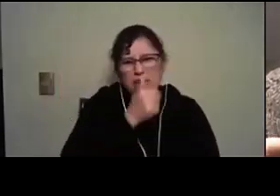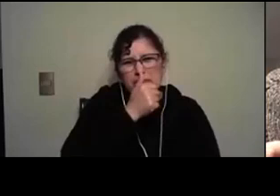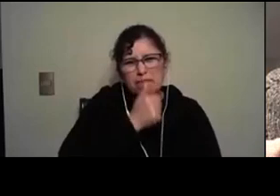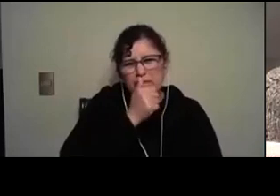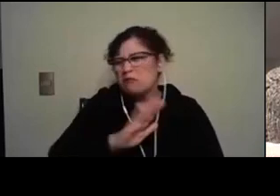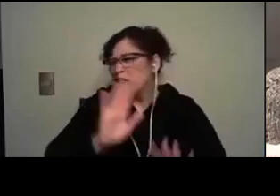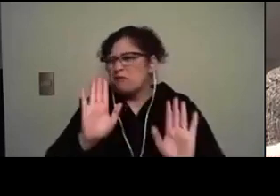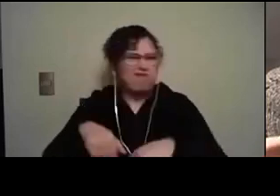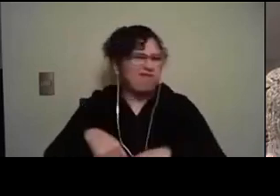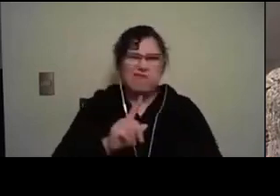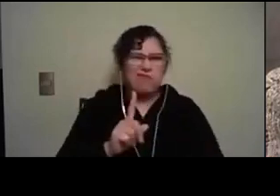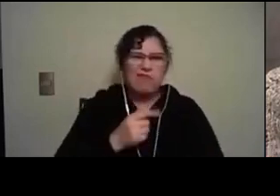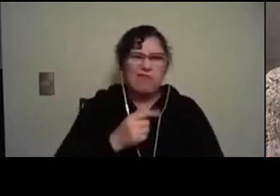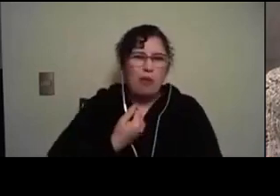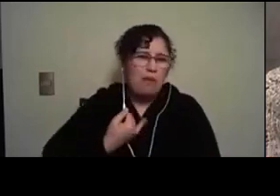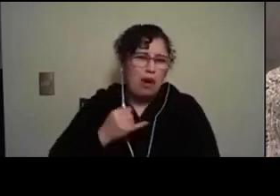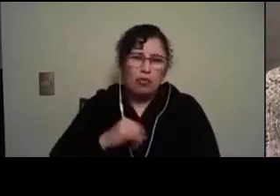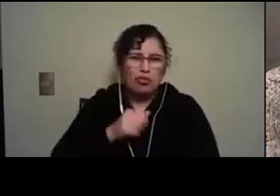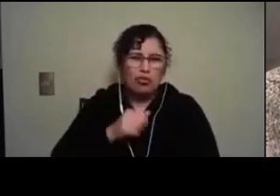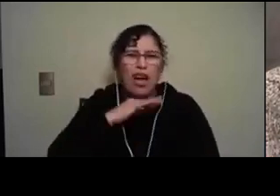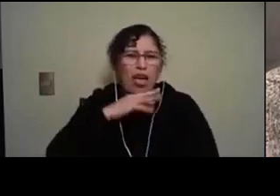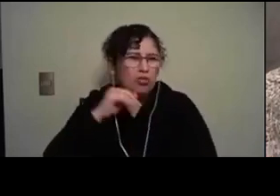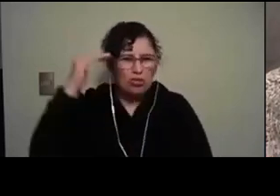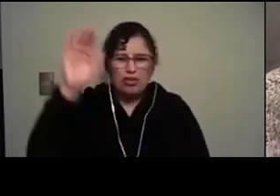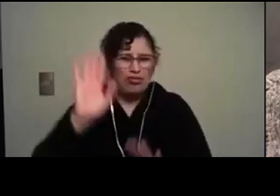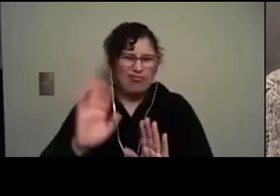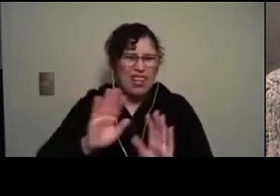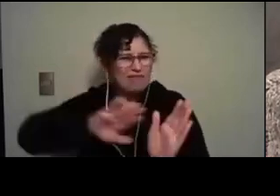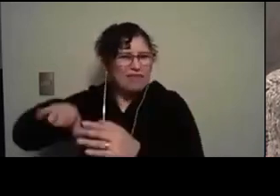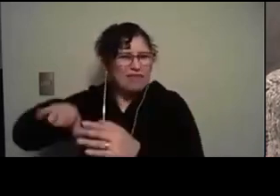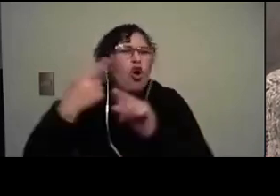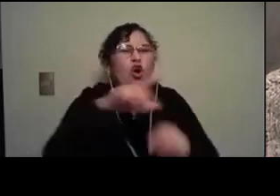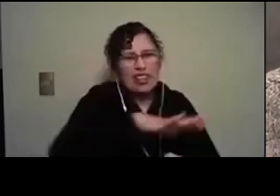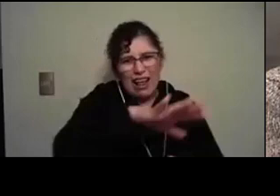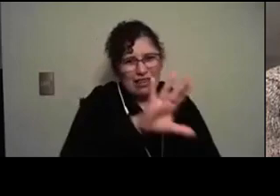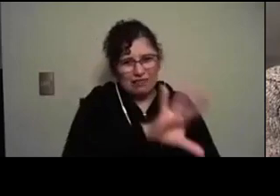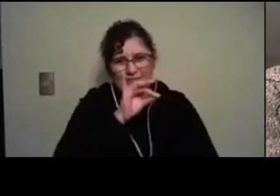que no me gusta esta área, es mejor que no se dedique a esa área y se dedique al área que de verdad le gusta, ¿ya?